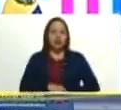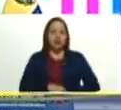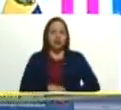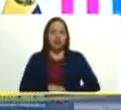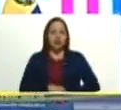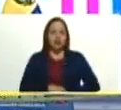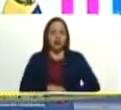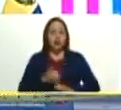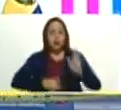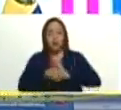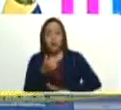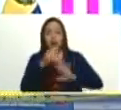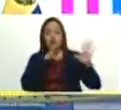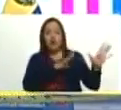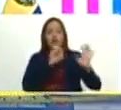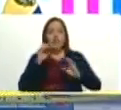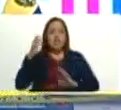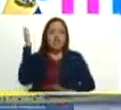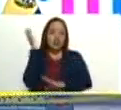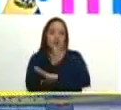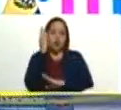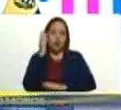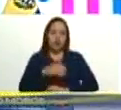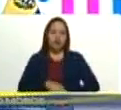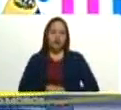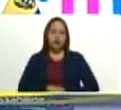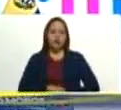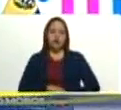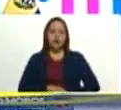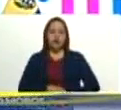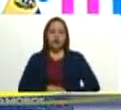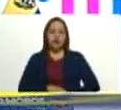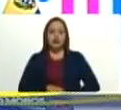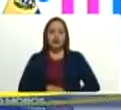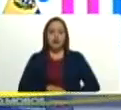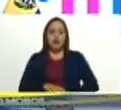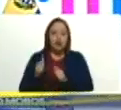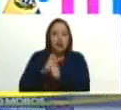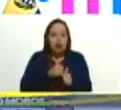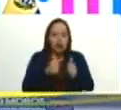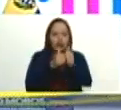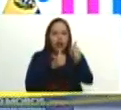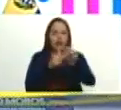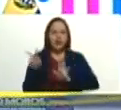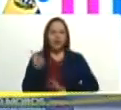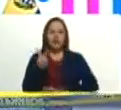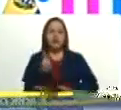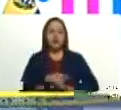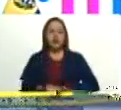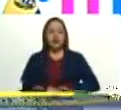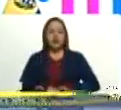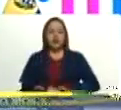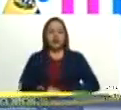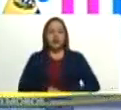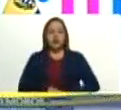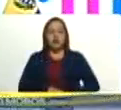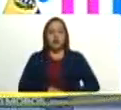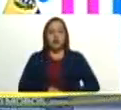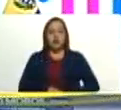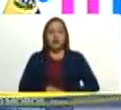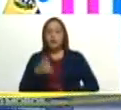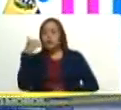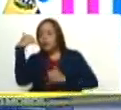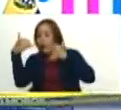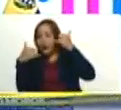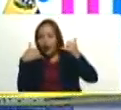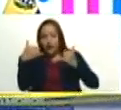unilaterales, más de 900 sanciones. Y se persiguió a Venezuela y se llamaban a los